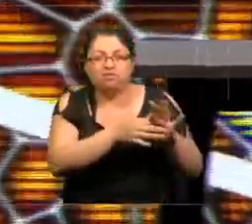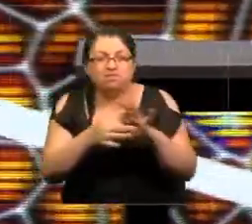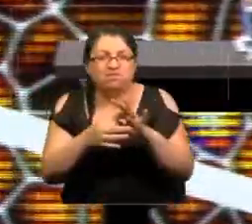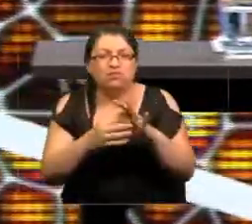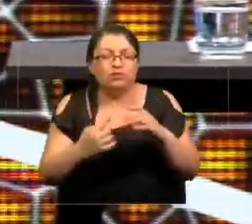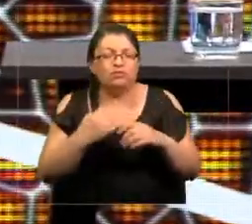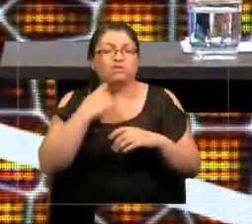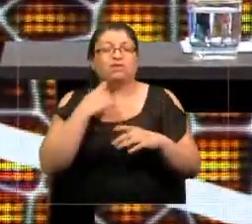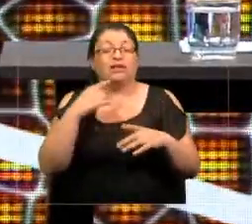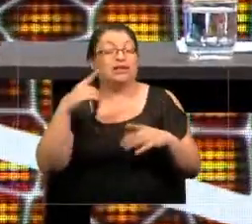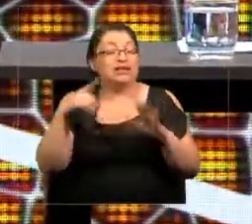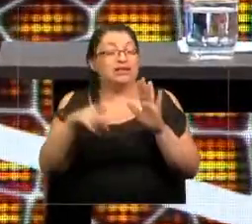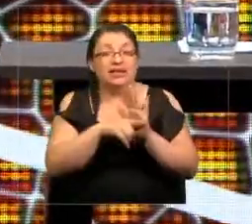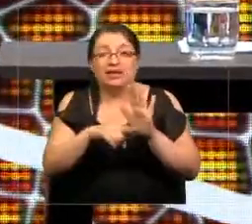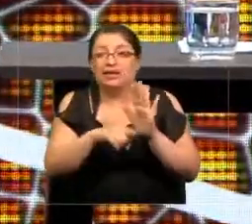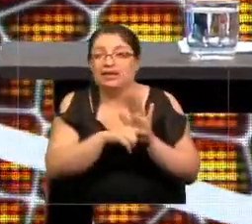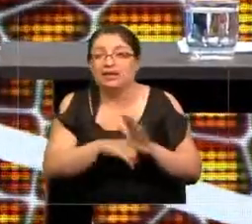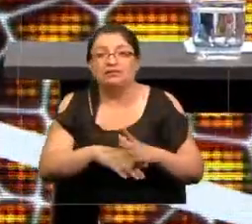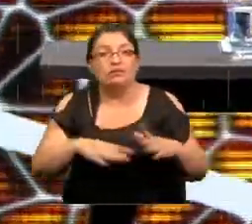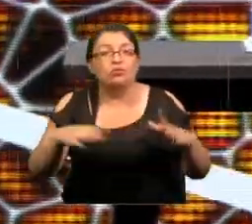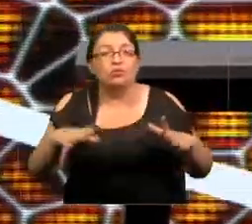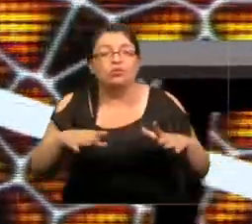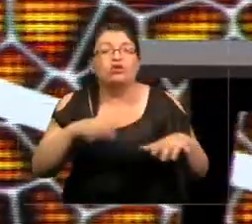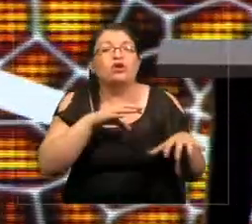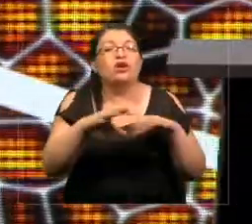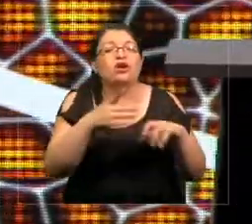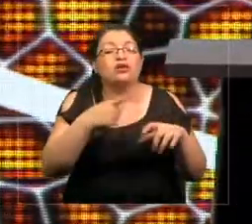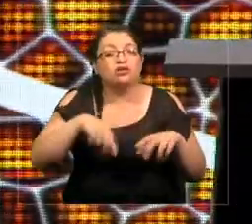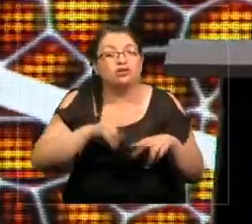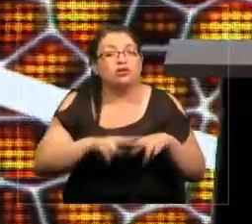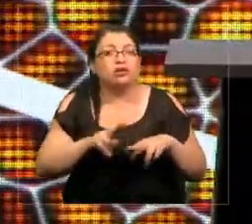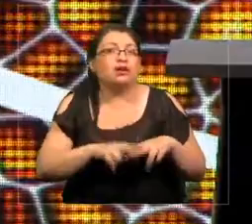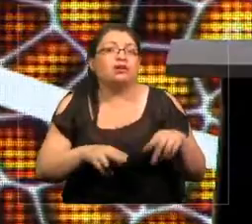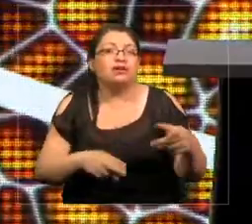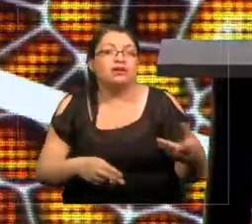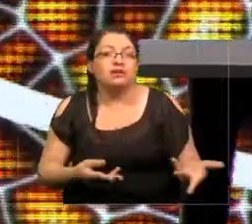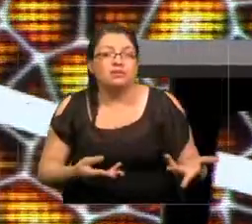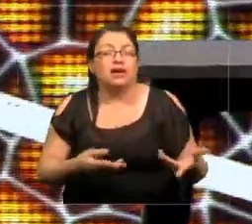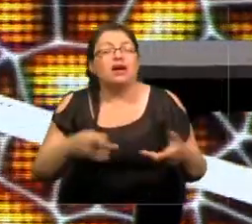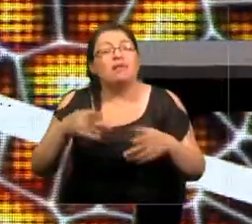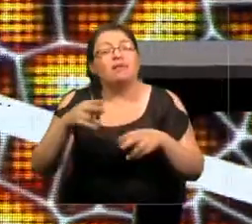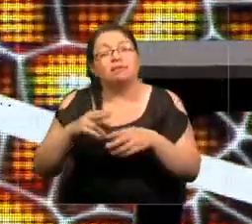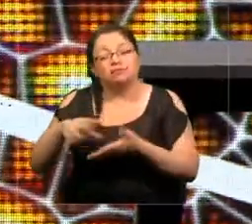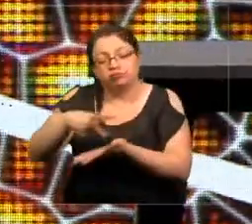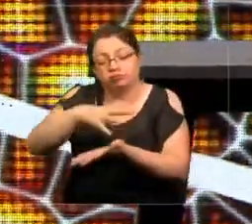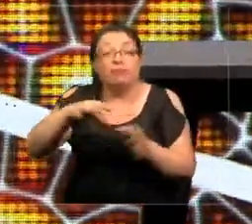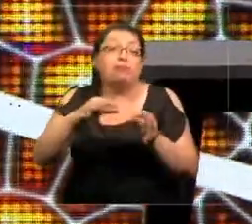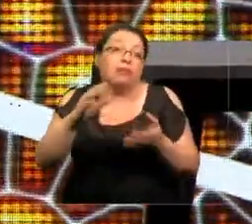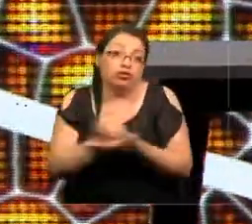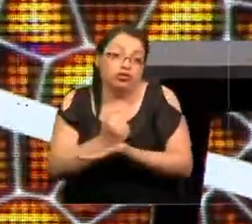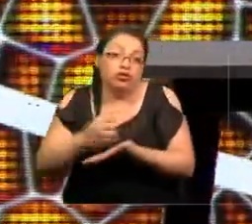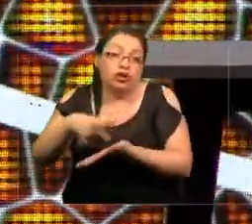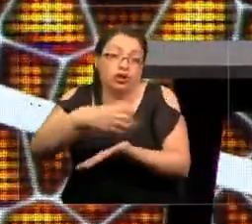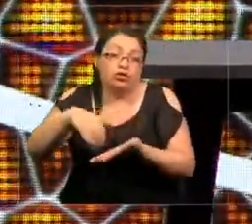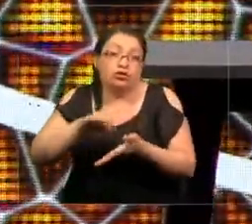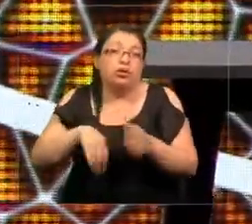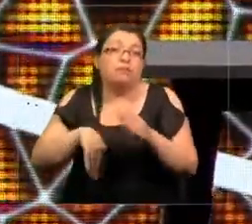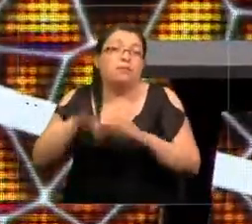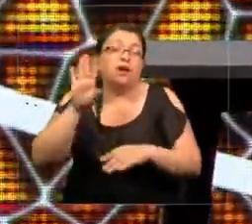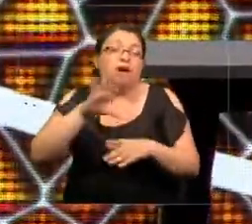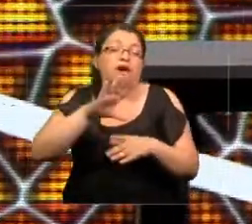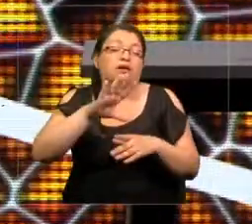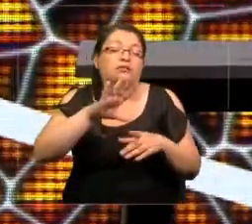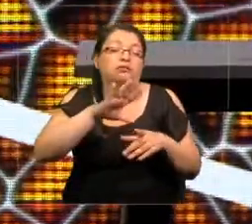muy negativos con muchas medidas que estamos tomando para hacer ciudades más sostenibles en el tener en el sentido